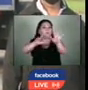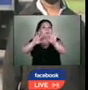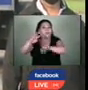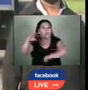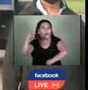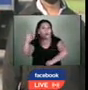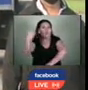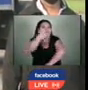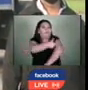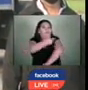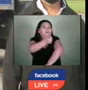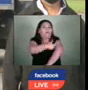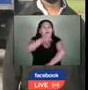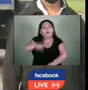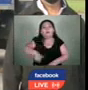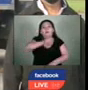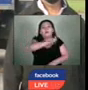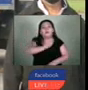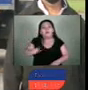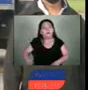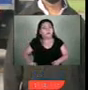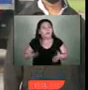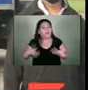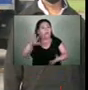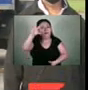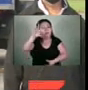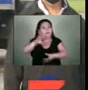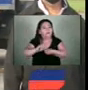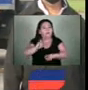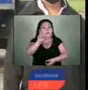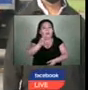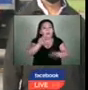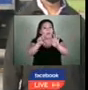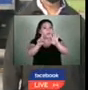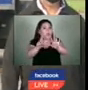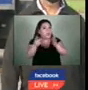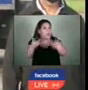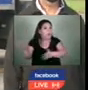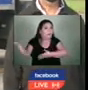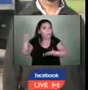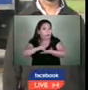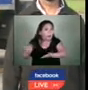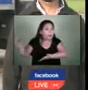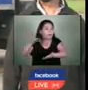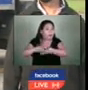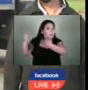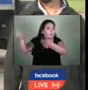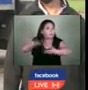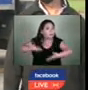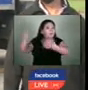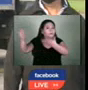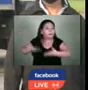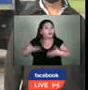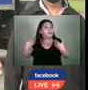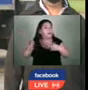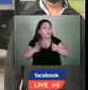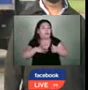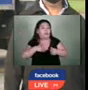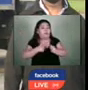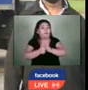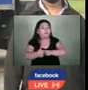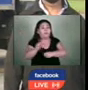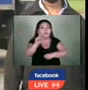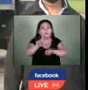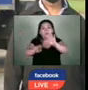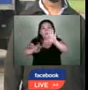9.993.840 dosis en el territorio. Se tiene del total de los 26 lotes que han llegado al territorio, la mayoría son